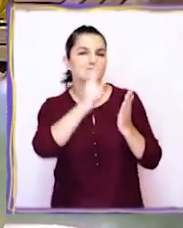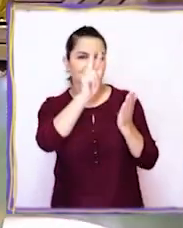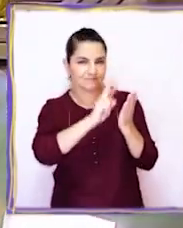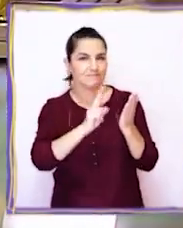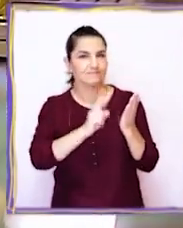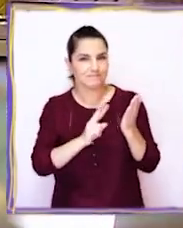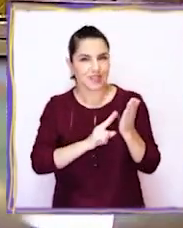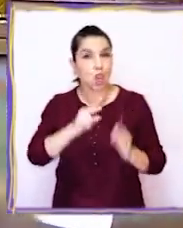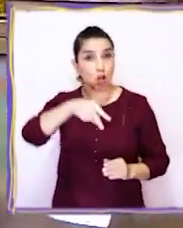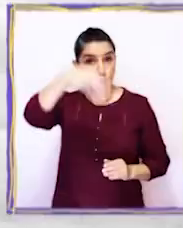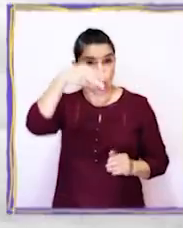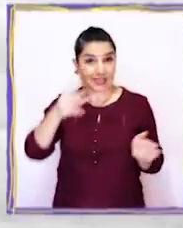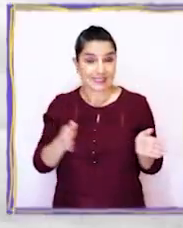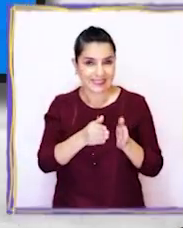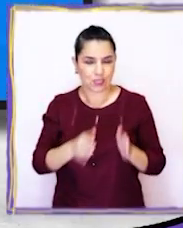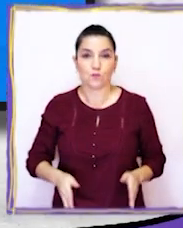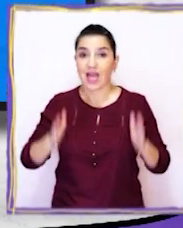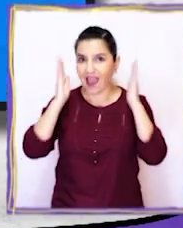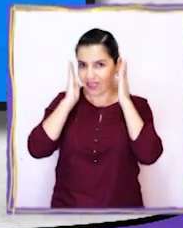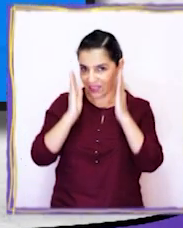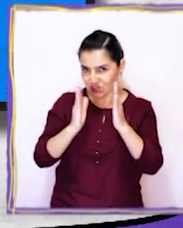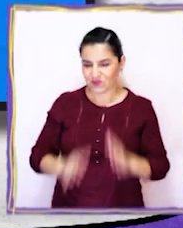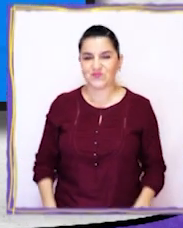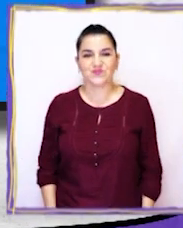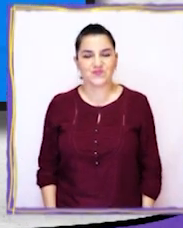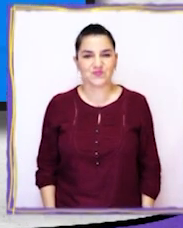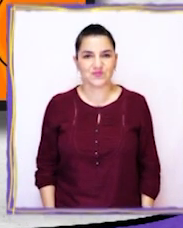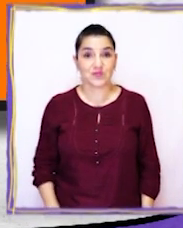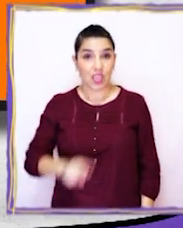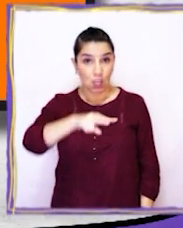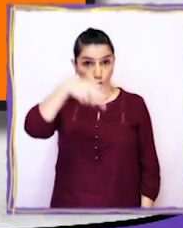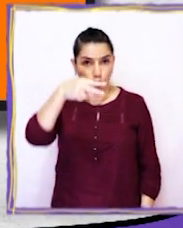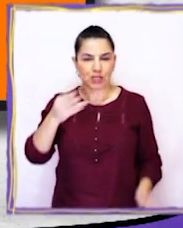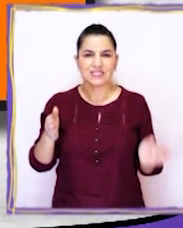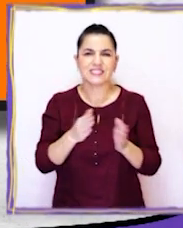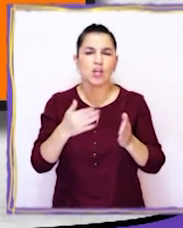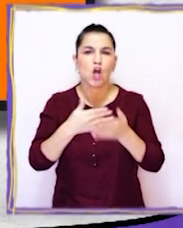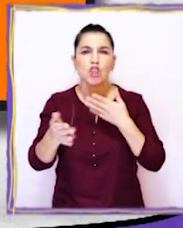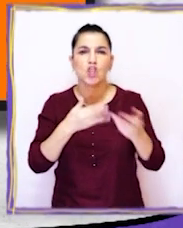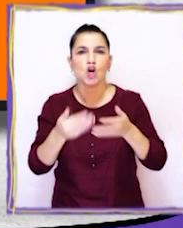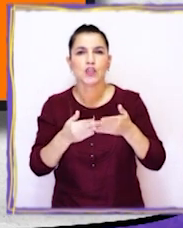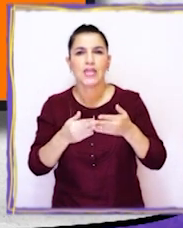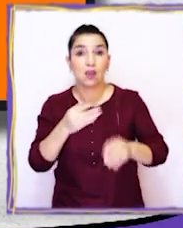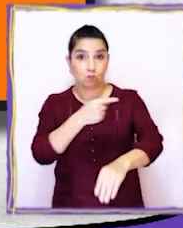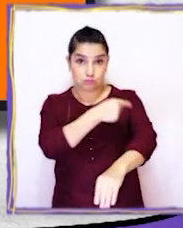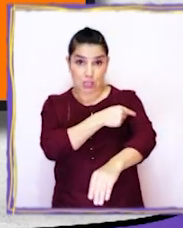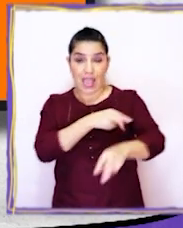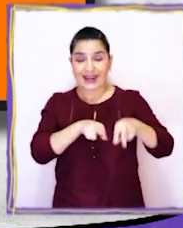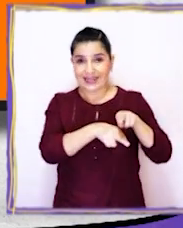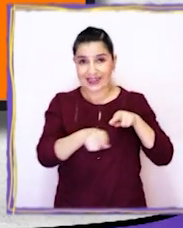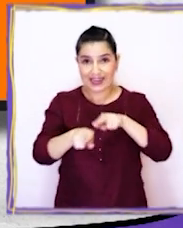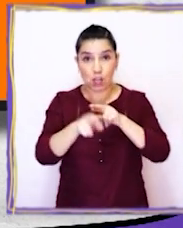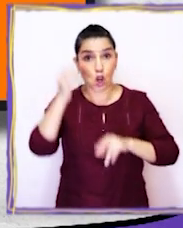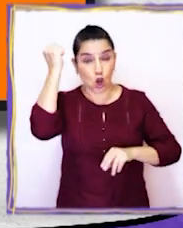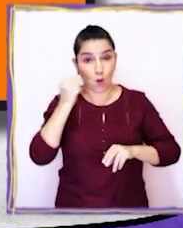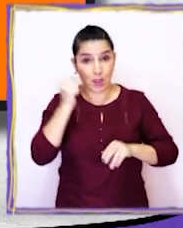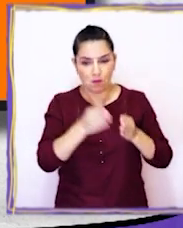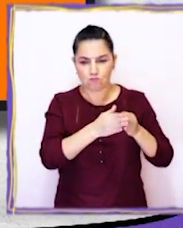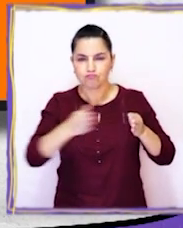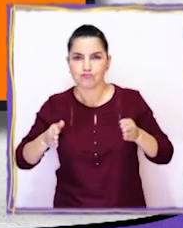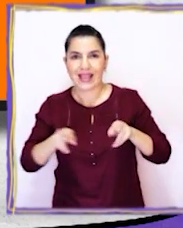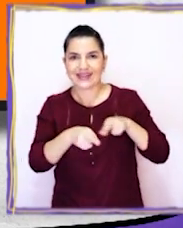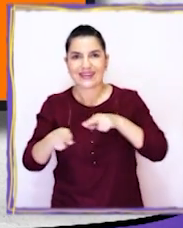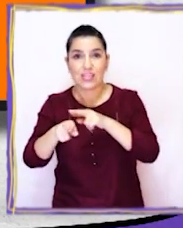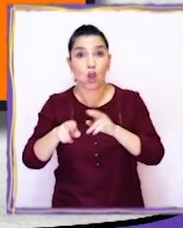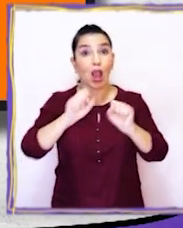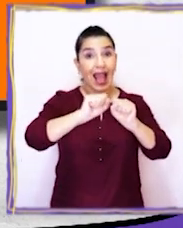Veamos qué dice sobre el norte chico. ¡Pongan atención! El norte chico está ubicado entre el río Copiapó y el río Aconcagua.